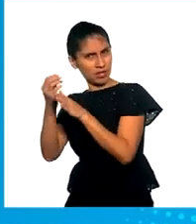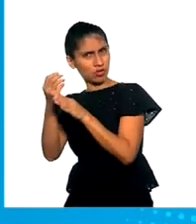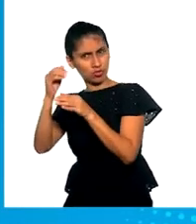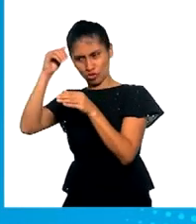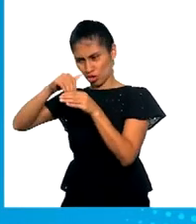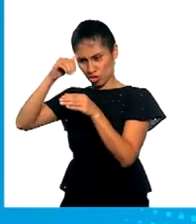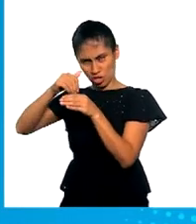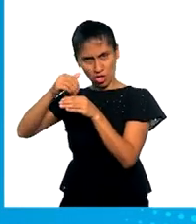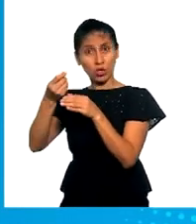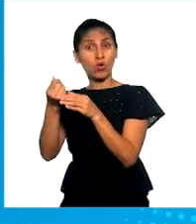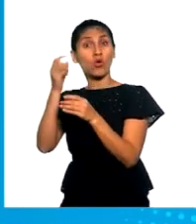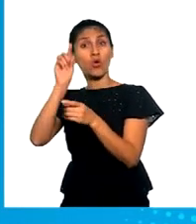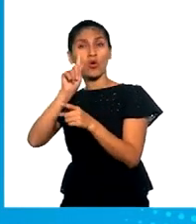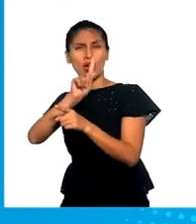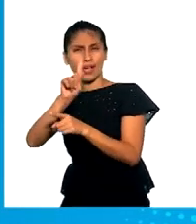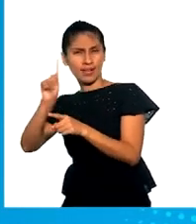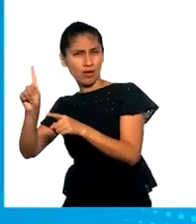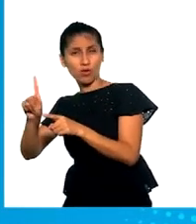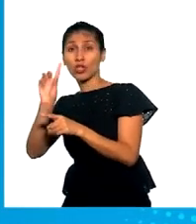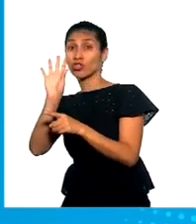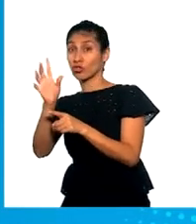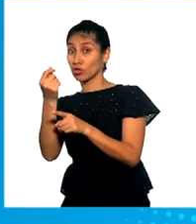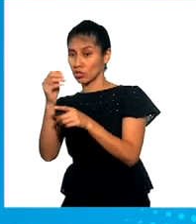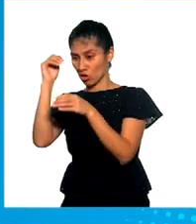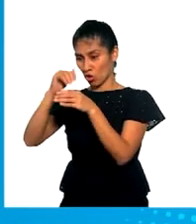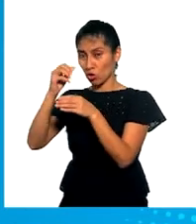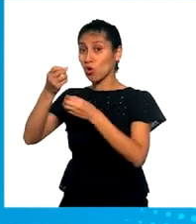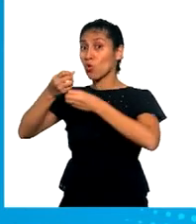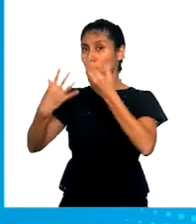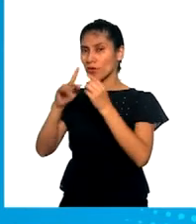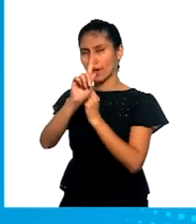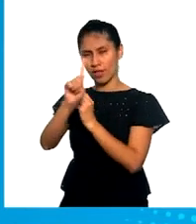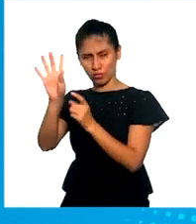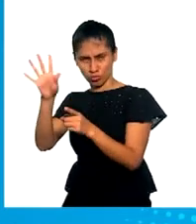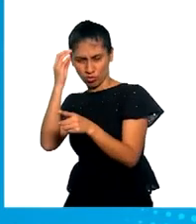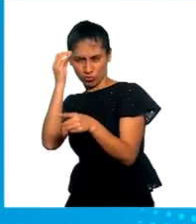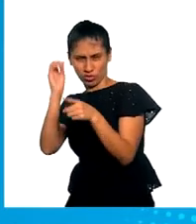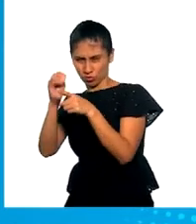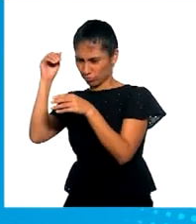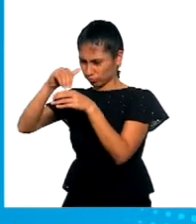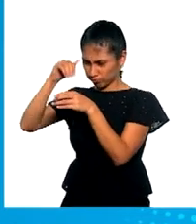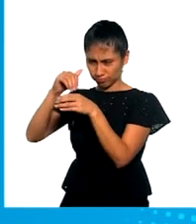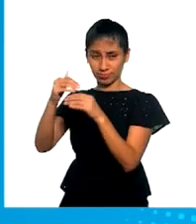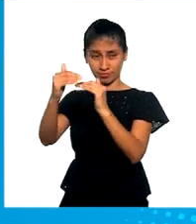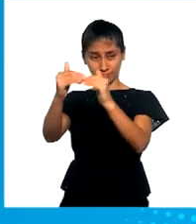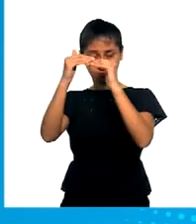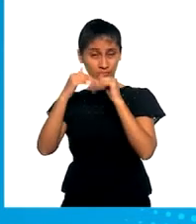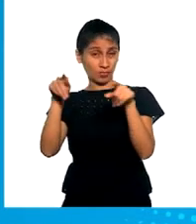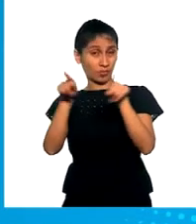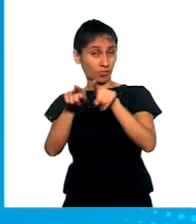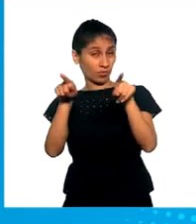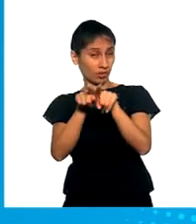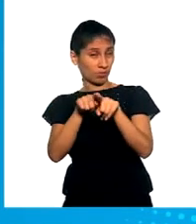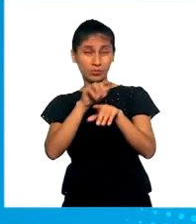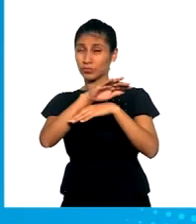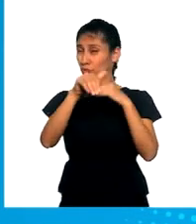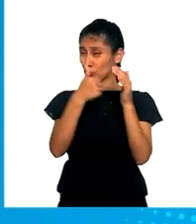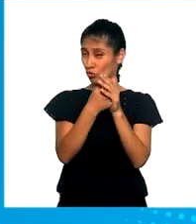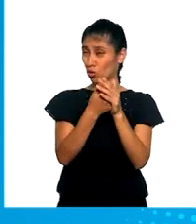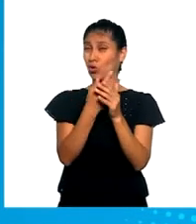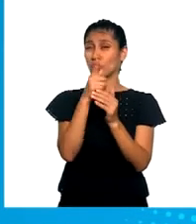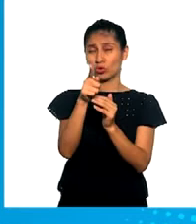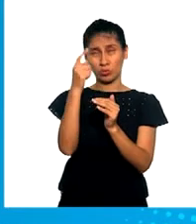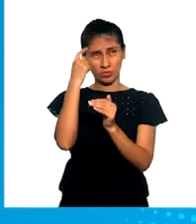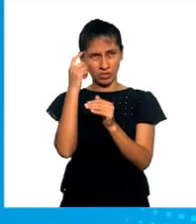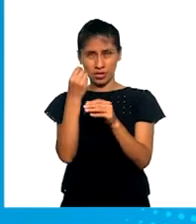mismo objetivo de ahorro por otro lado están los grupos de ahorro y crédito rotativo ojo que todos los esquemas de ahorro funcionan pues